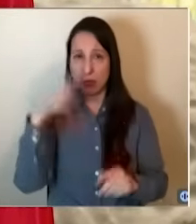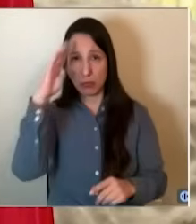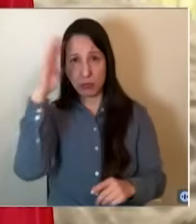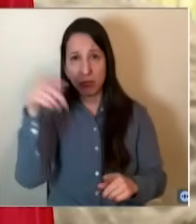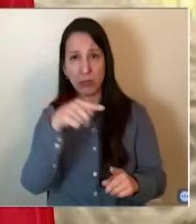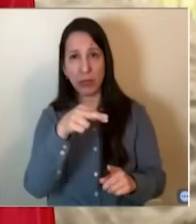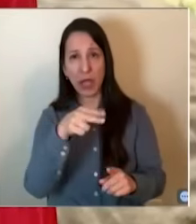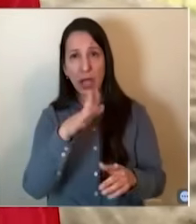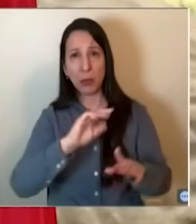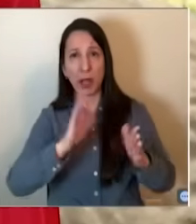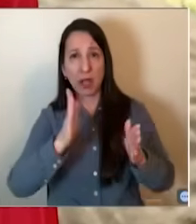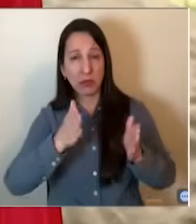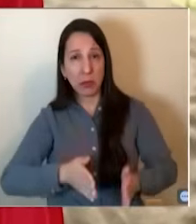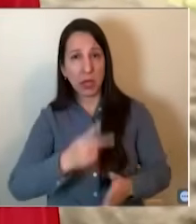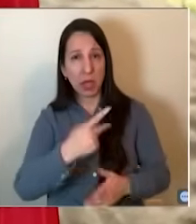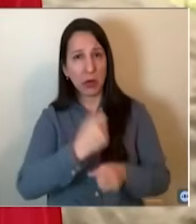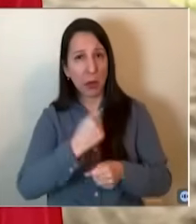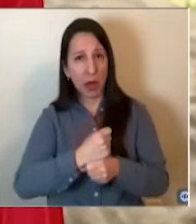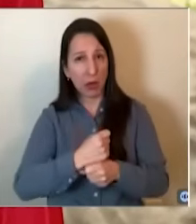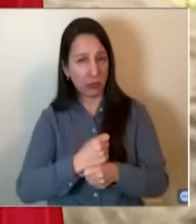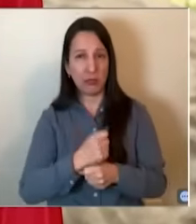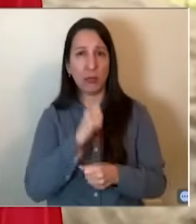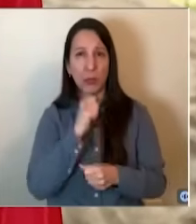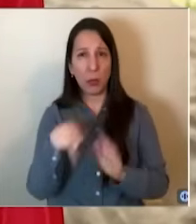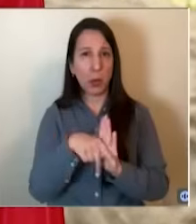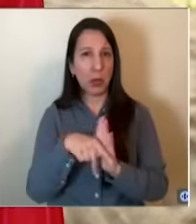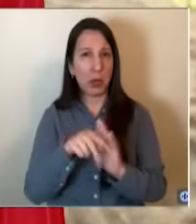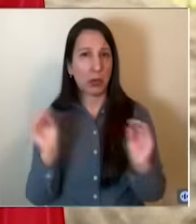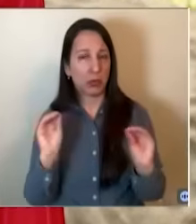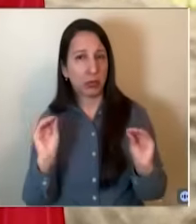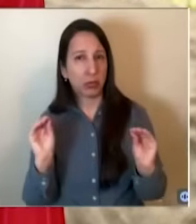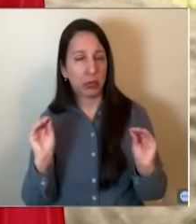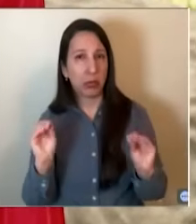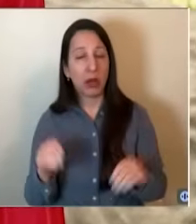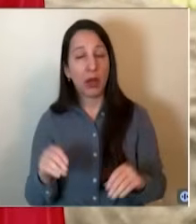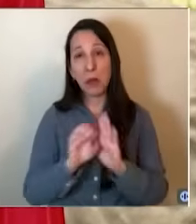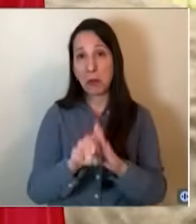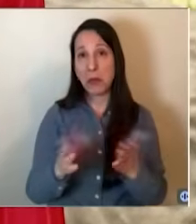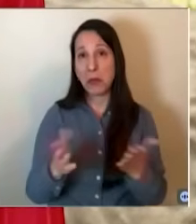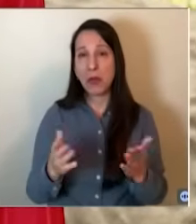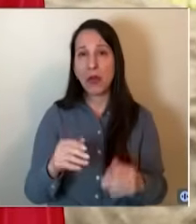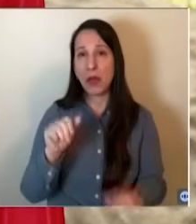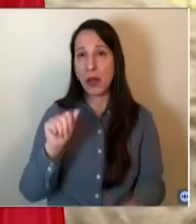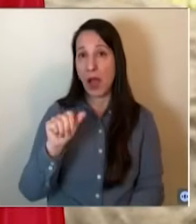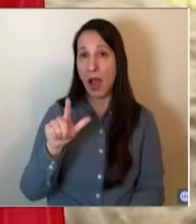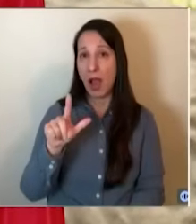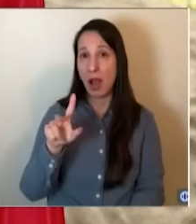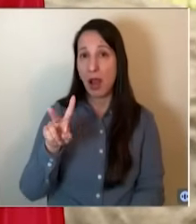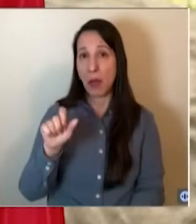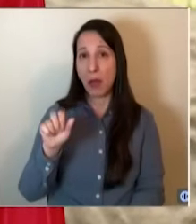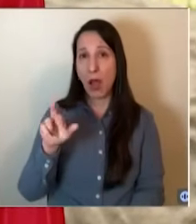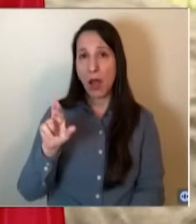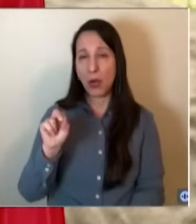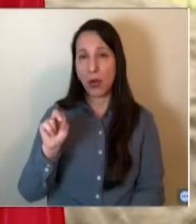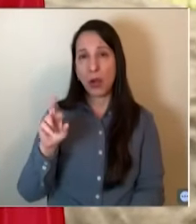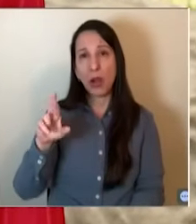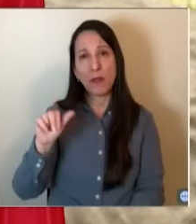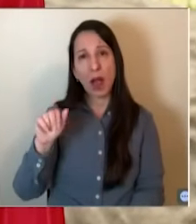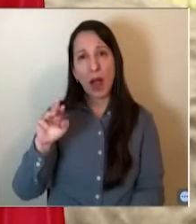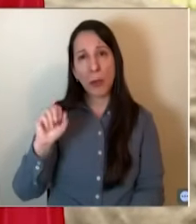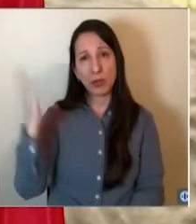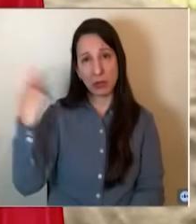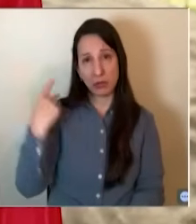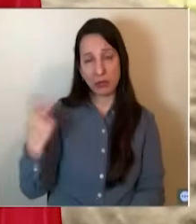trabajo? No. Es más, si lo pongo así, don Álvaro Ramos Chávez, ¿usted trabajó conmigo?